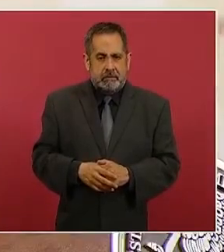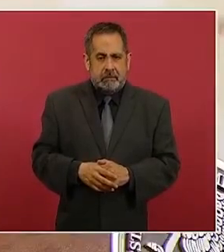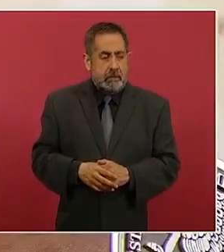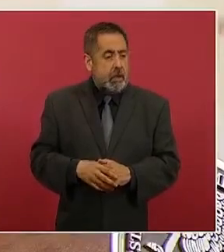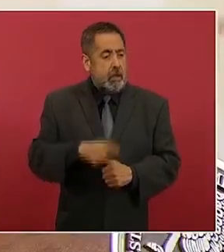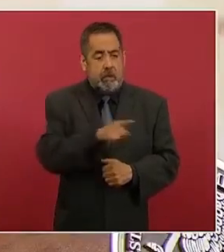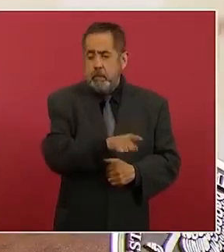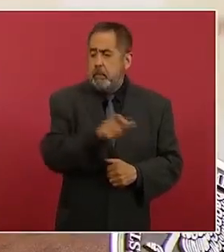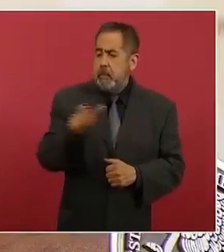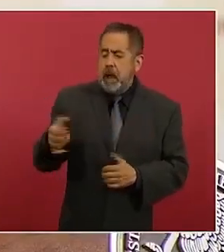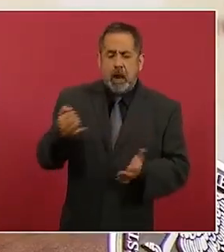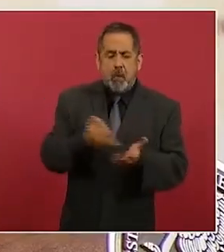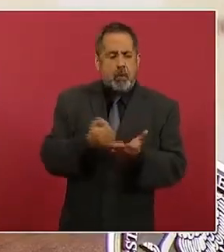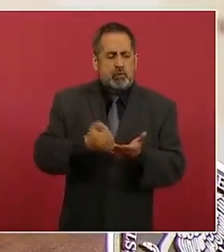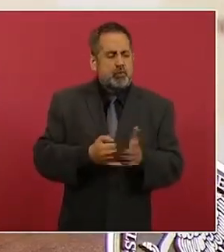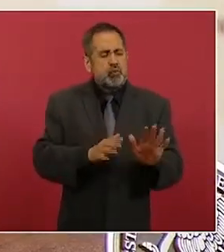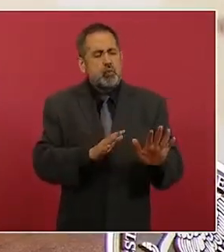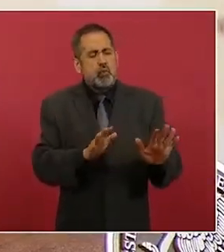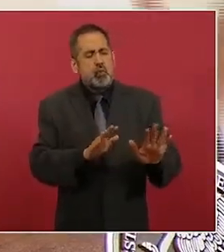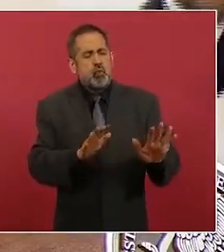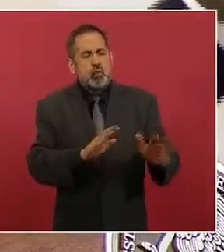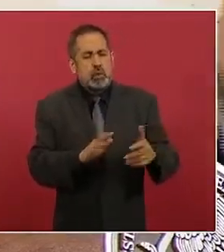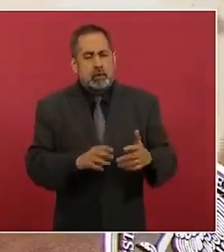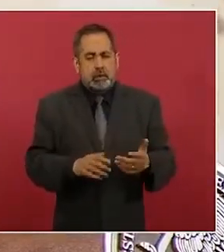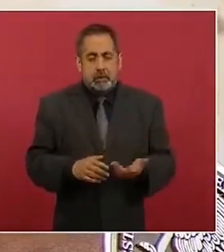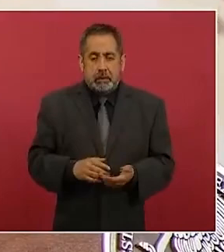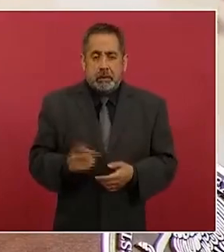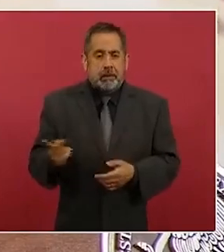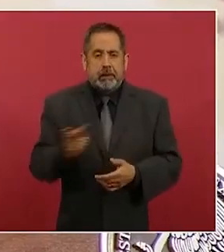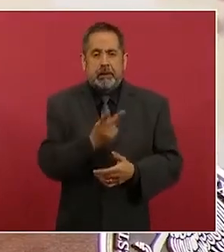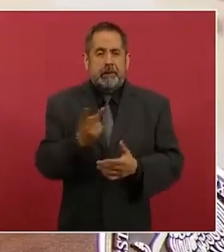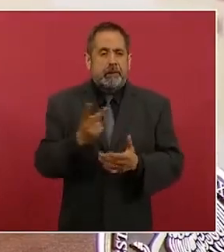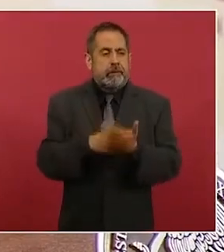cobrarles impuestos. ¿Se entienden?